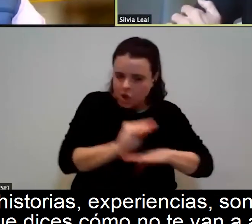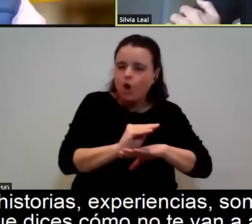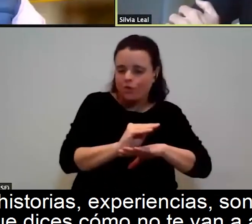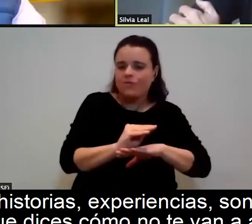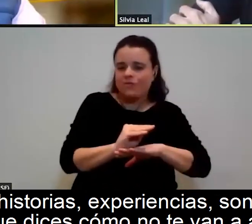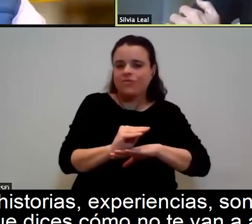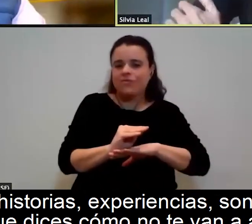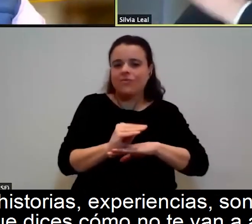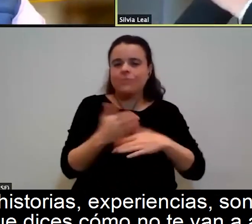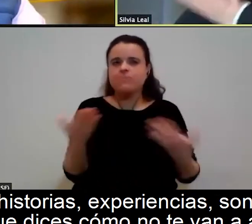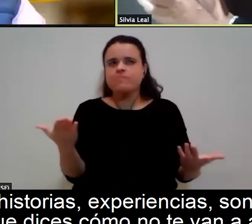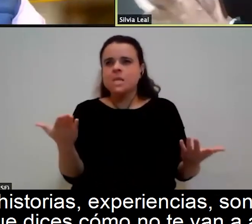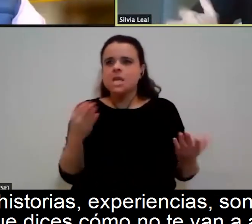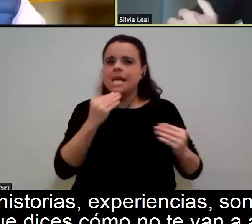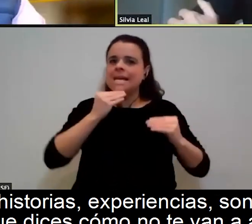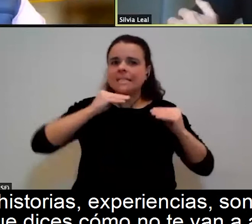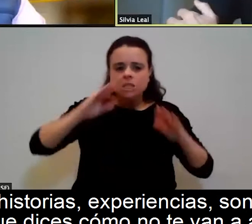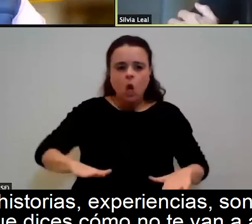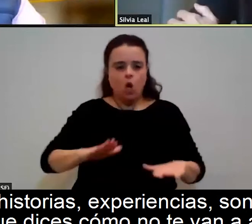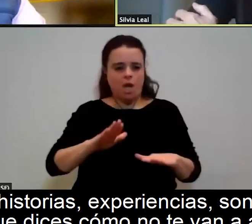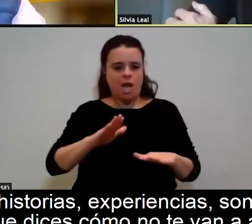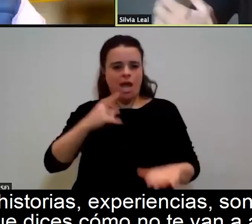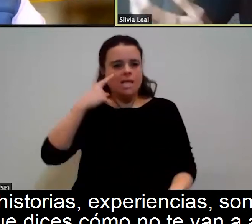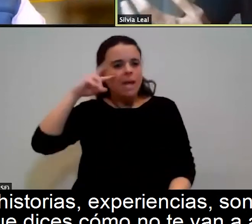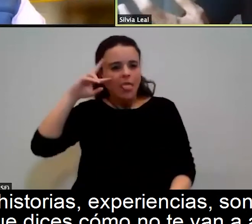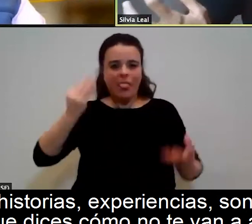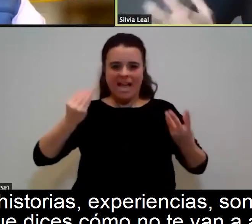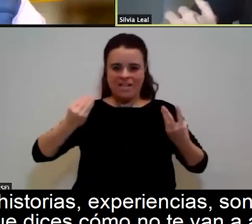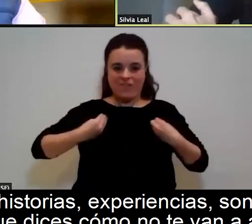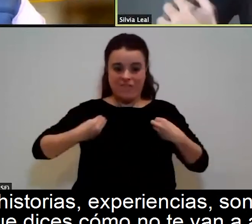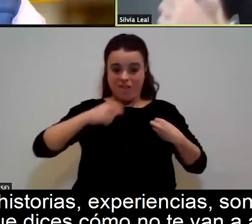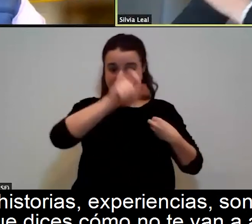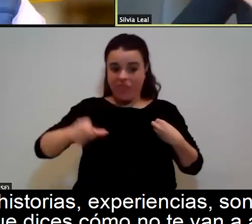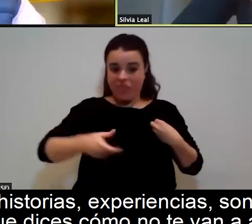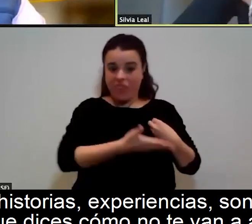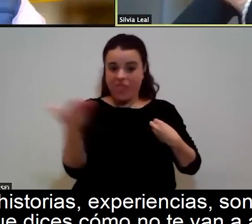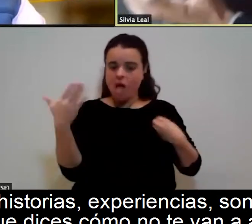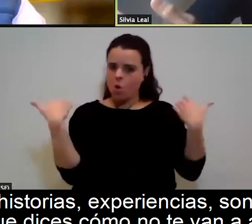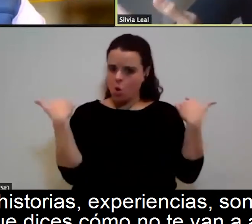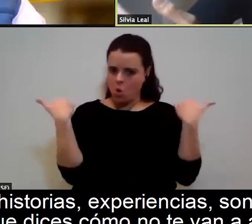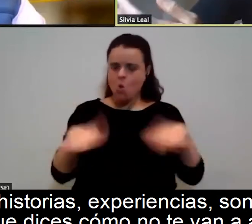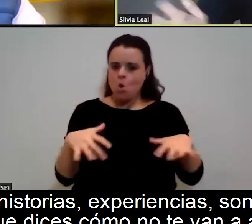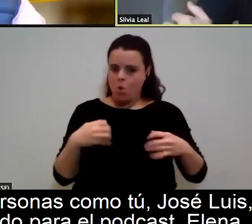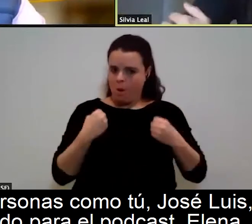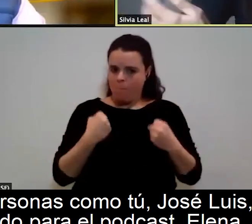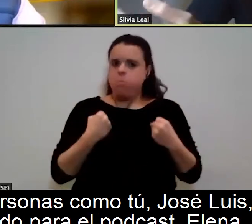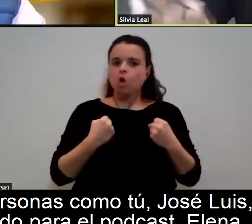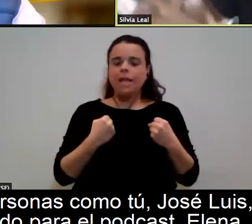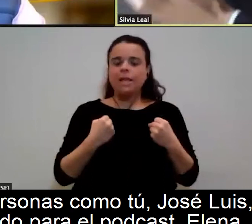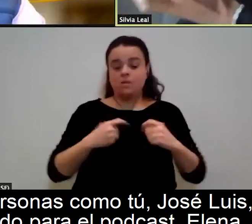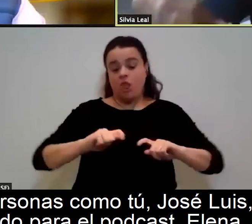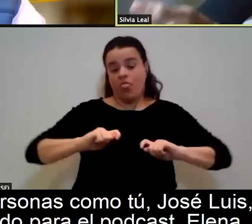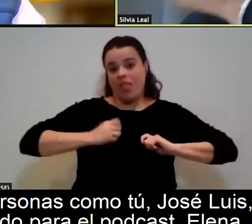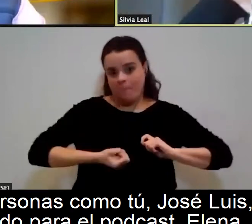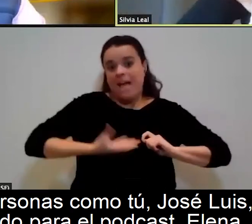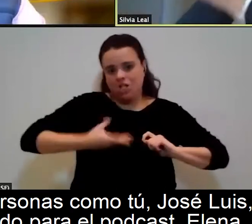son historias, son experiencias, son vivencias tan potentes que dices, ¿cómo no te van a apasionar? ¿No? Y luego conozco a